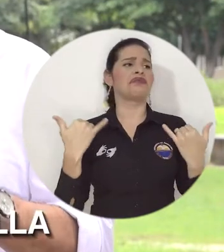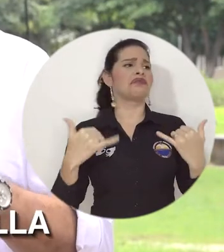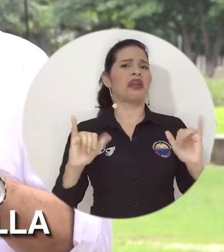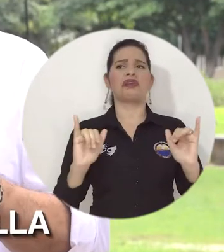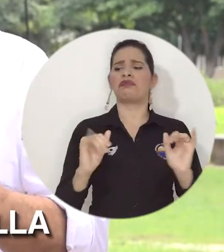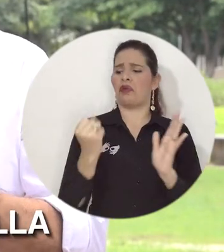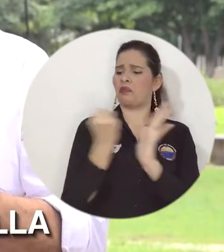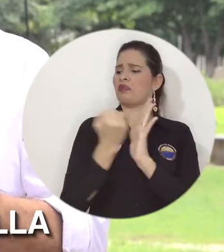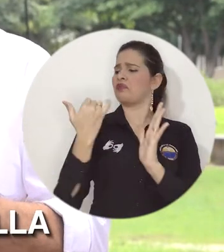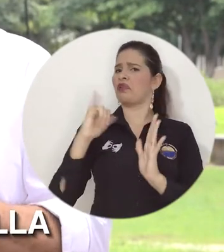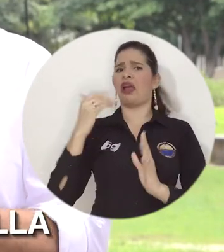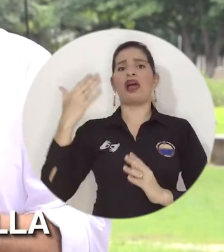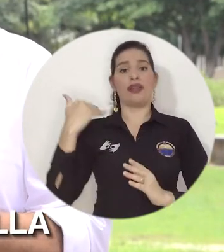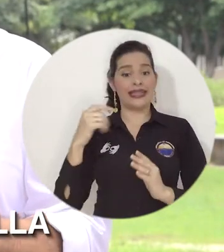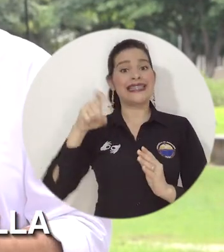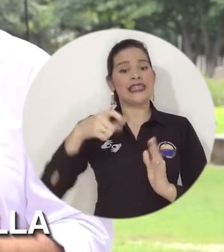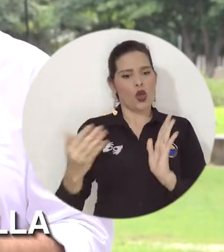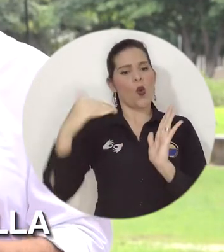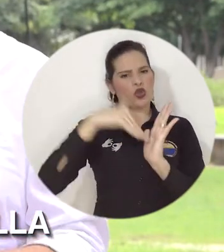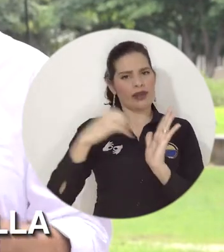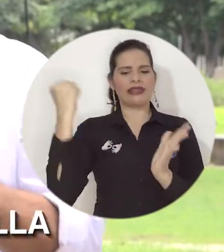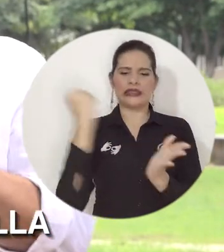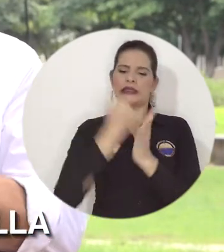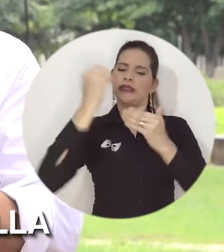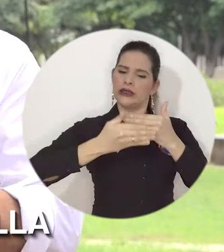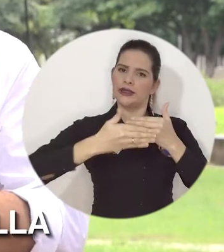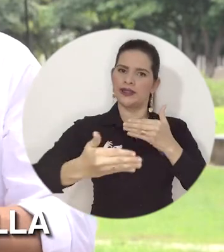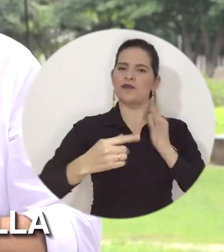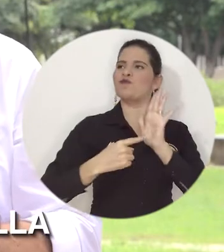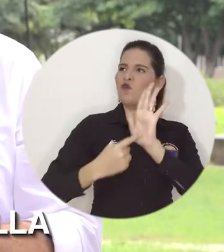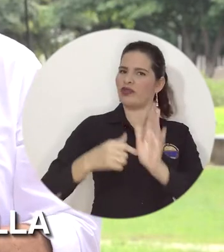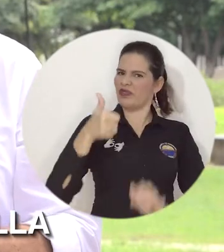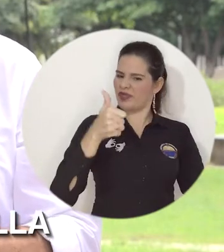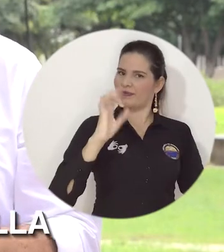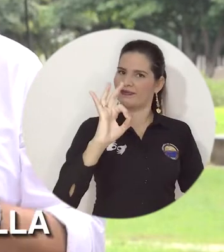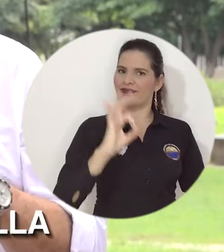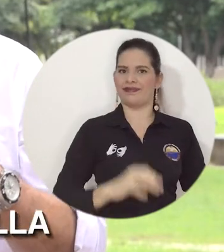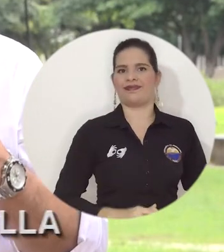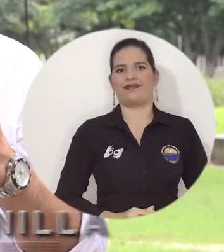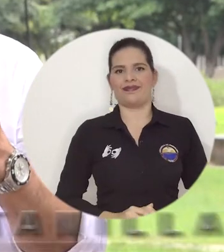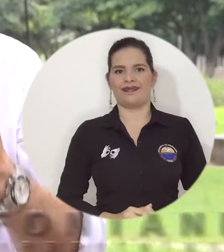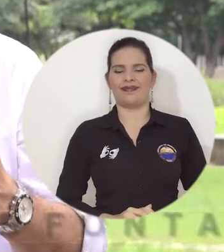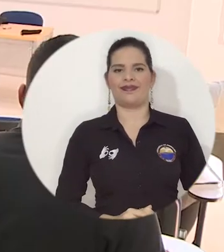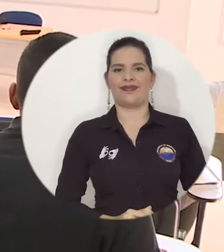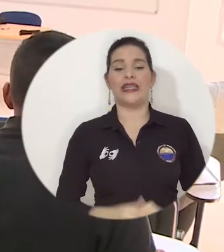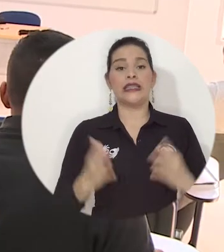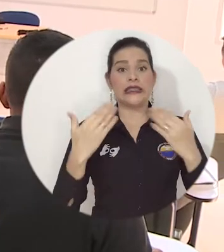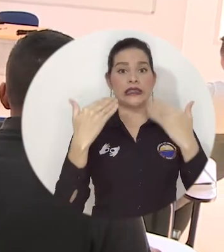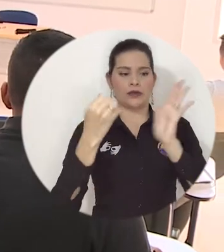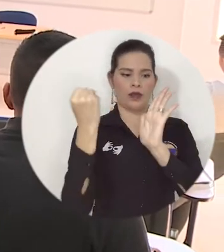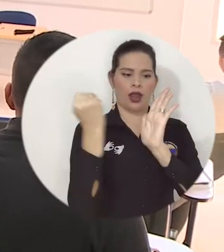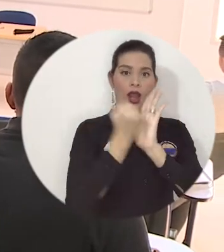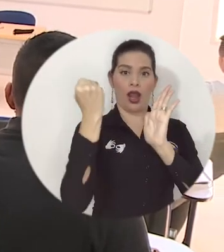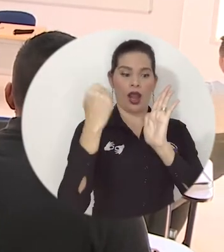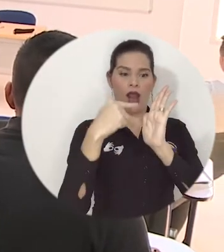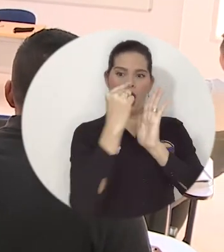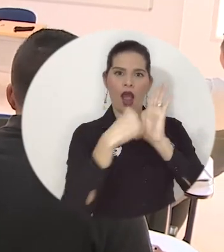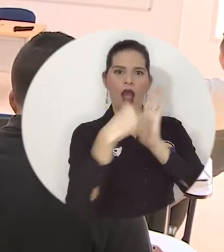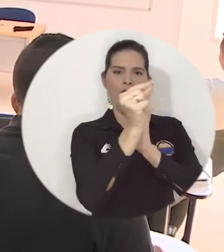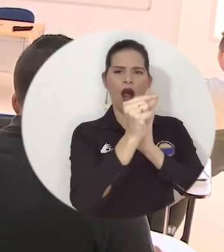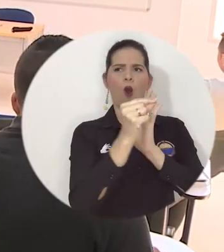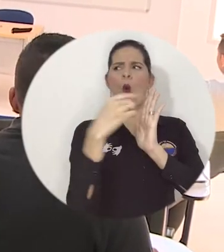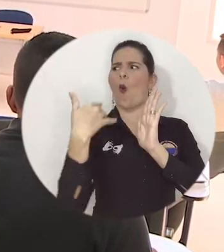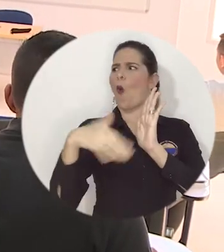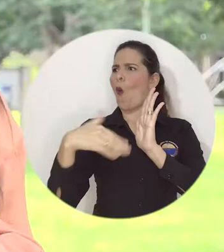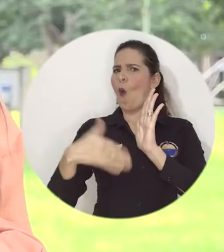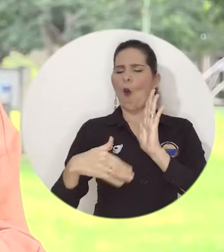no solamente porque ya lo obtuvimos, sino que es más importante aún renovarlo porque garantiza que estamos haciendo las cosas bien. Toda vez que esto va a